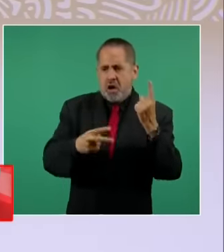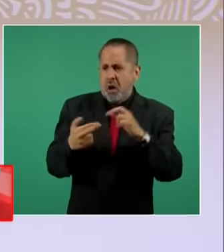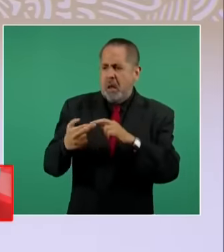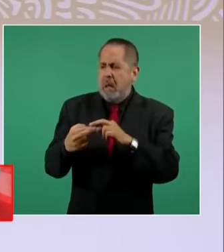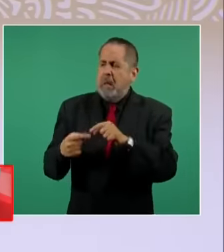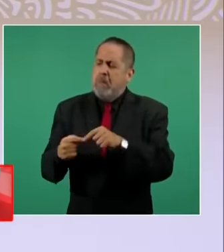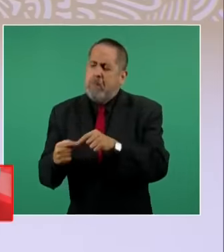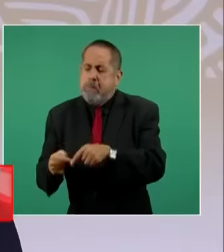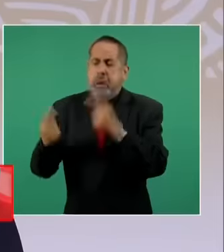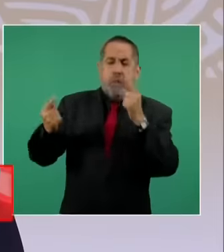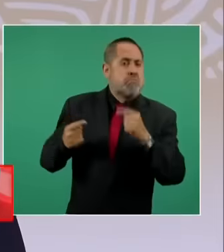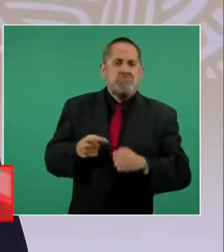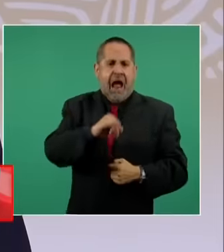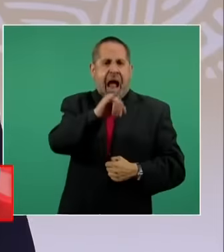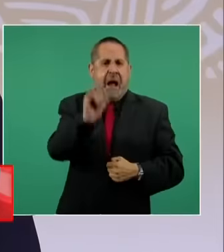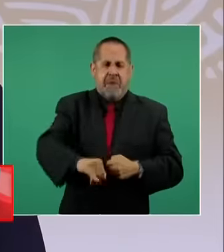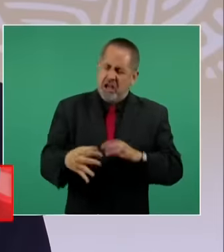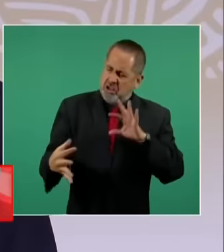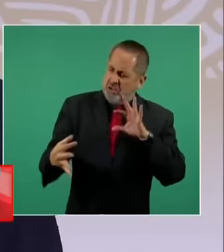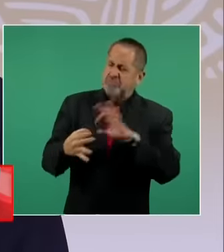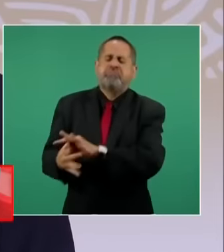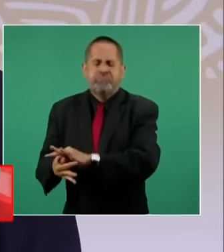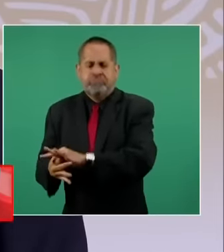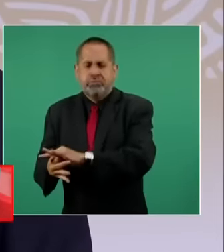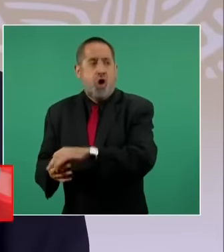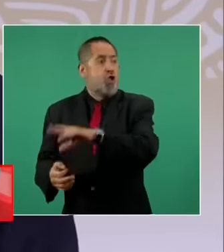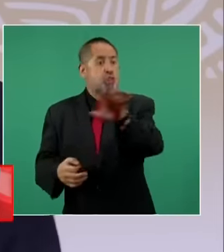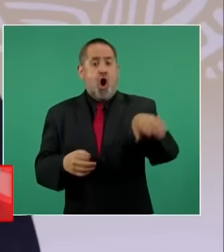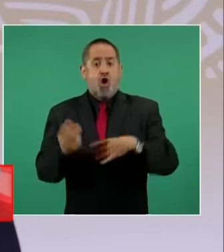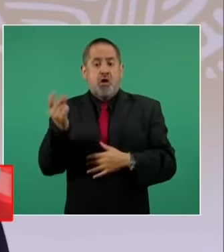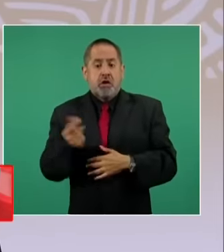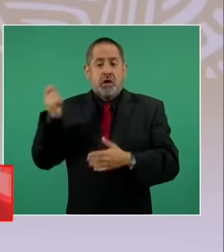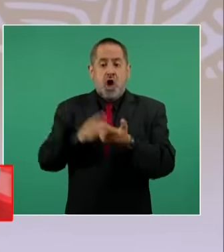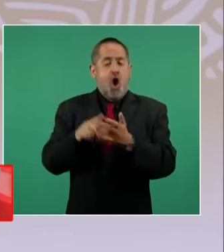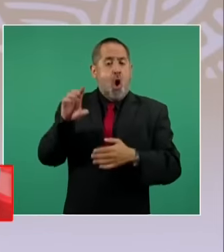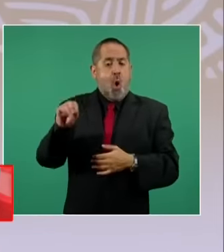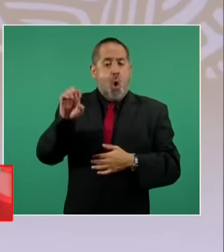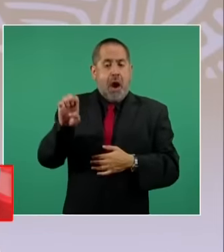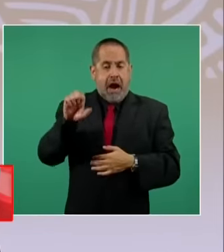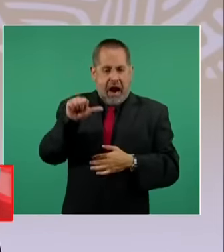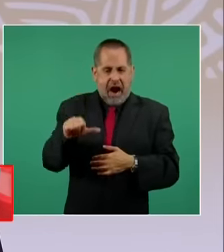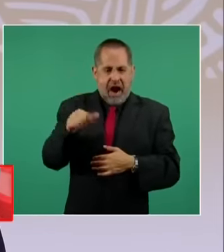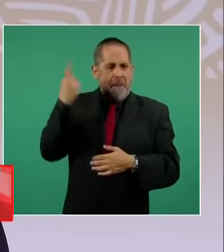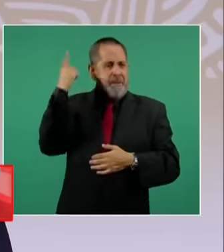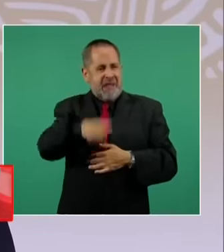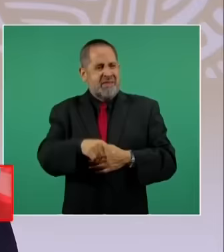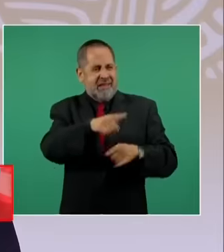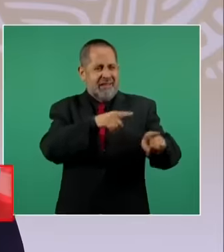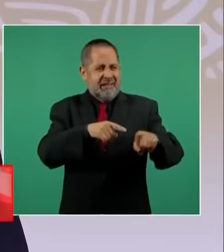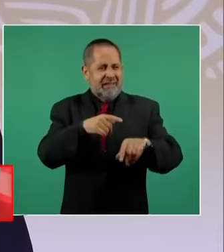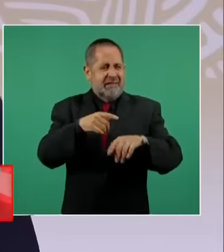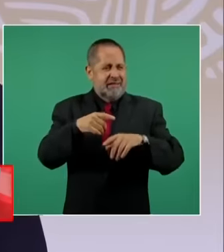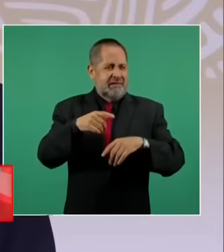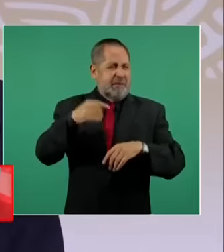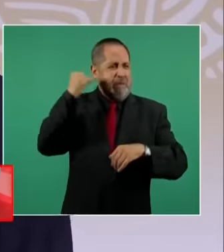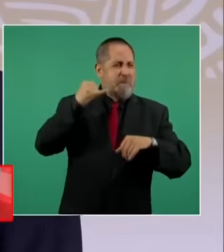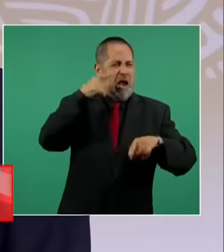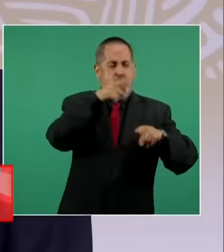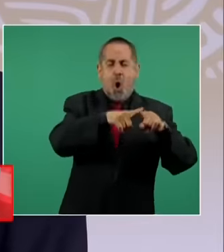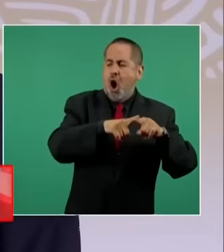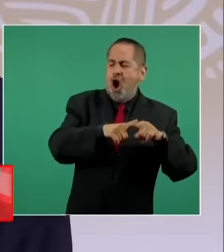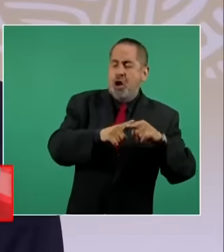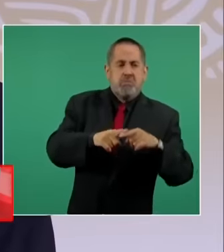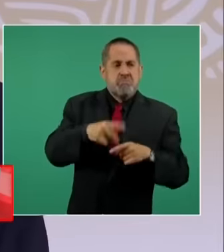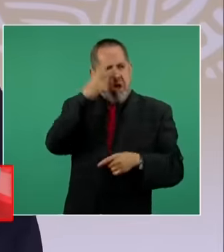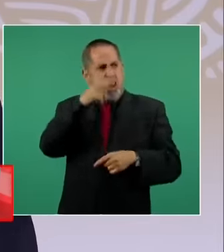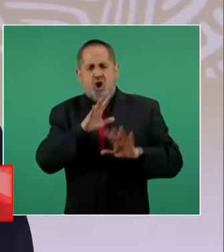relaciones con la Cuba revolucionaria cuando fuimos expulsados de la OEA por un mandato imperial. A lo largo de los